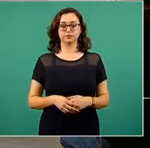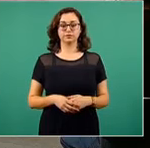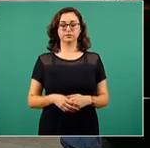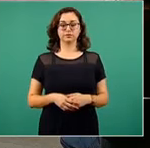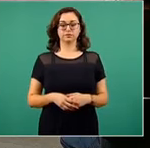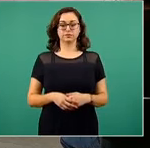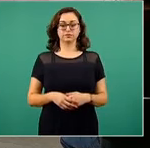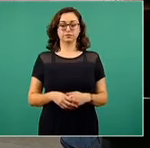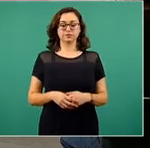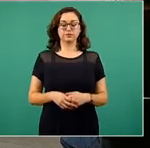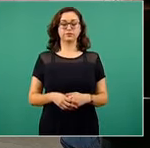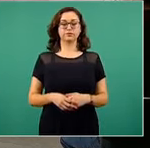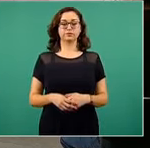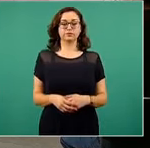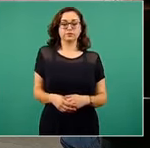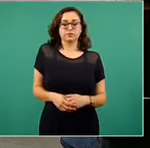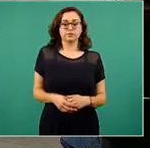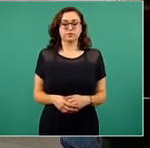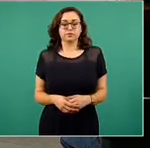Muy buenas noches, son las